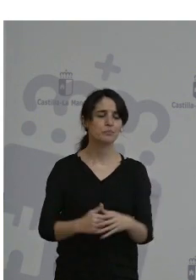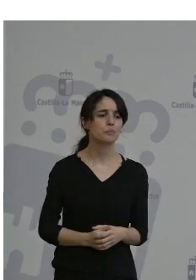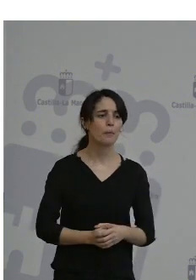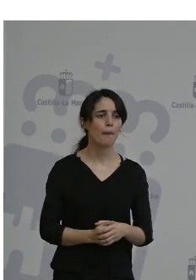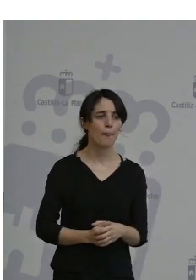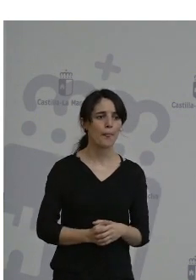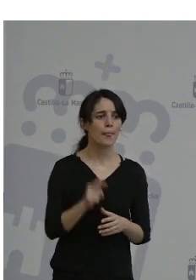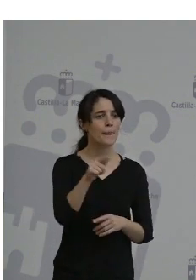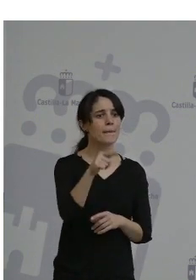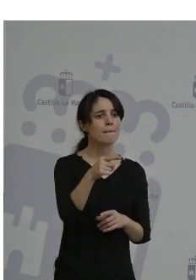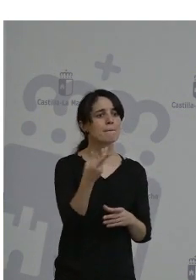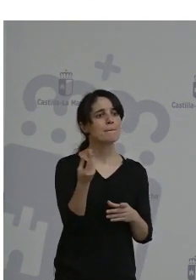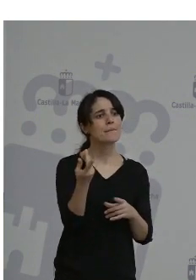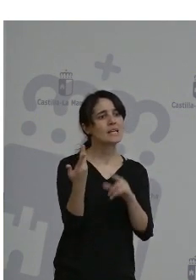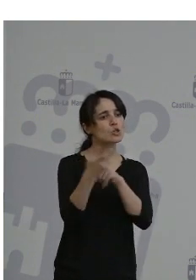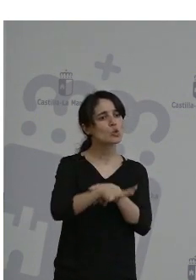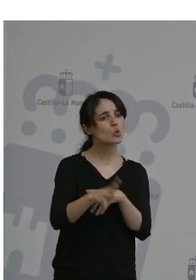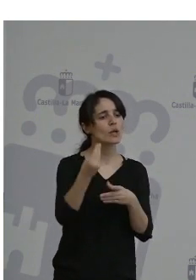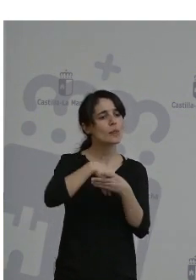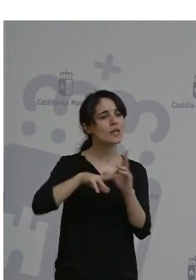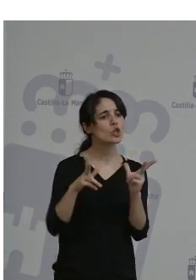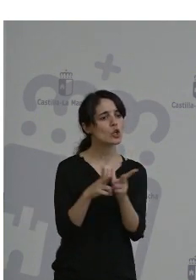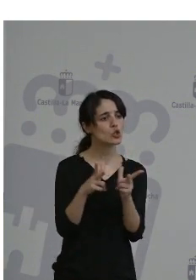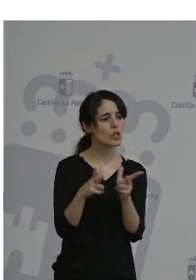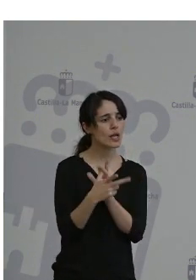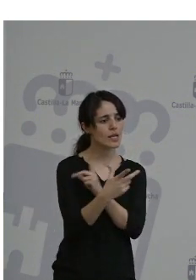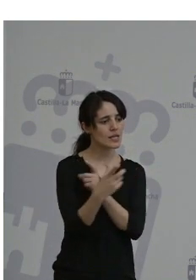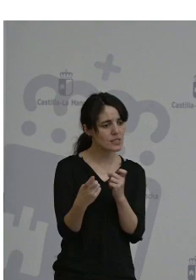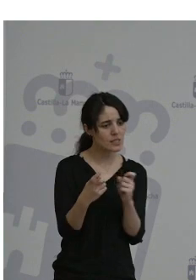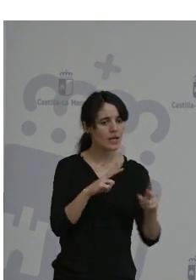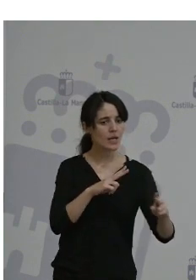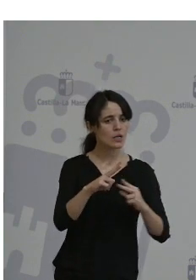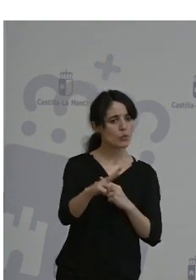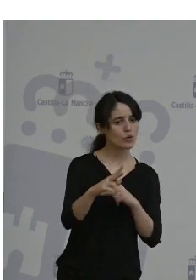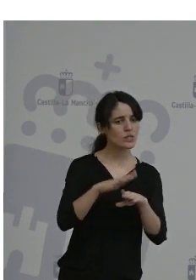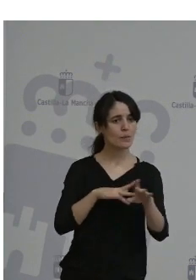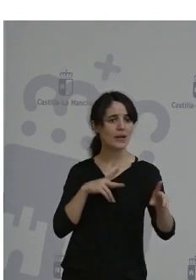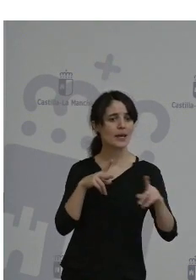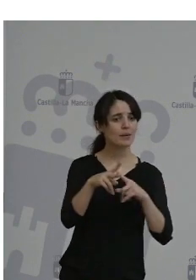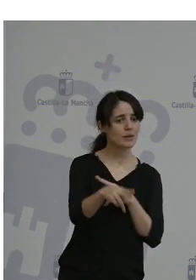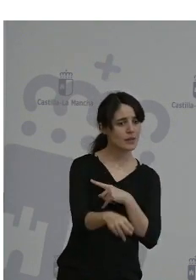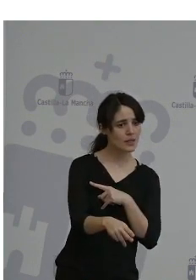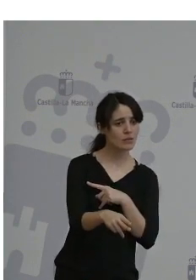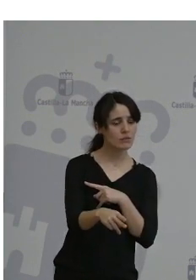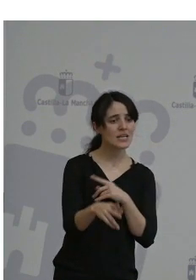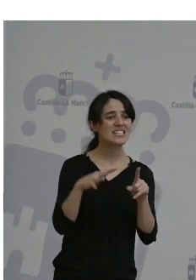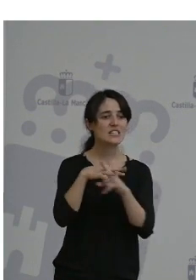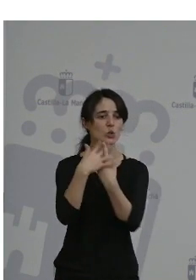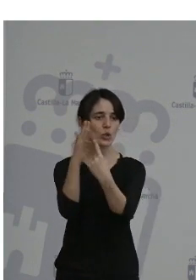estructura y funciona la sociedad ha de dar respuesta con el fin de evitar que se produzcan situaciones de exclusión.